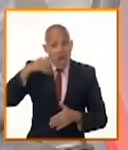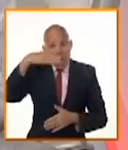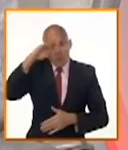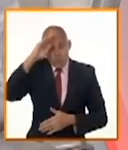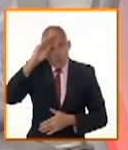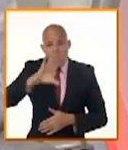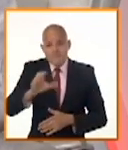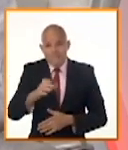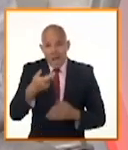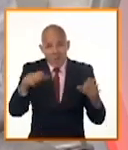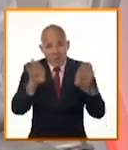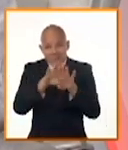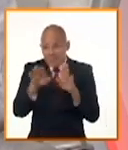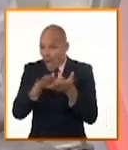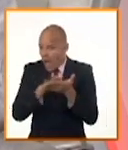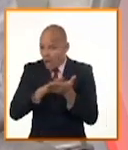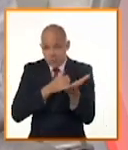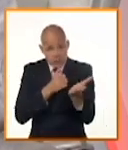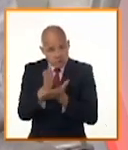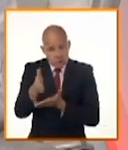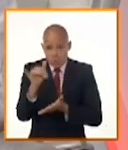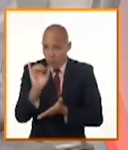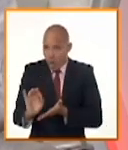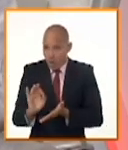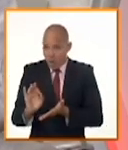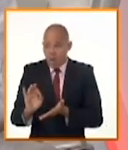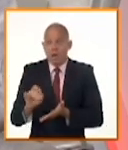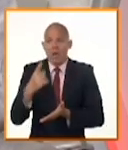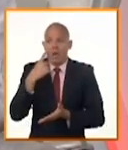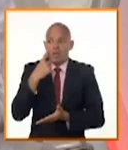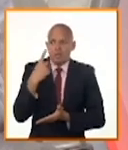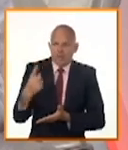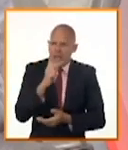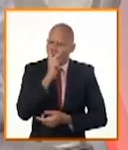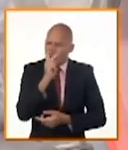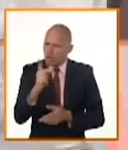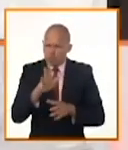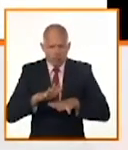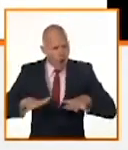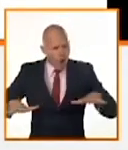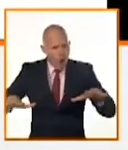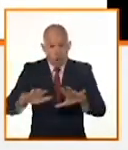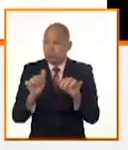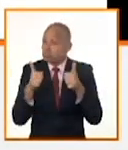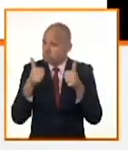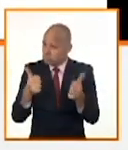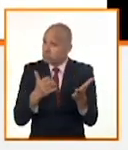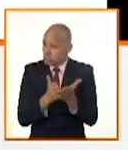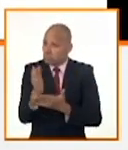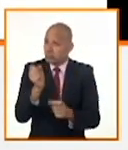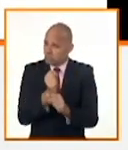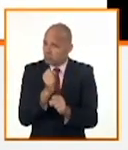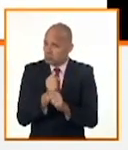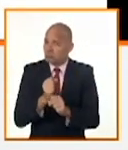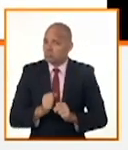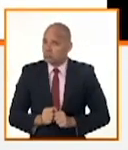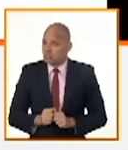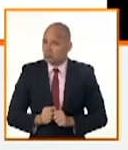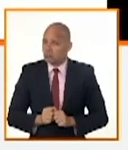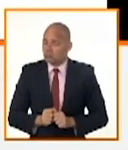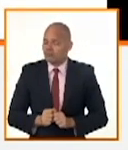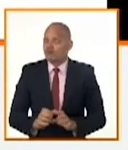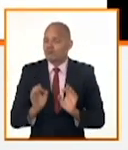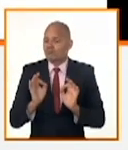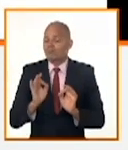bancario y aún bajo cualquier o cualquier condición y se mantuvo el servicio bancario este es para nosotros